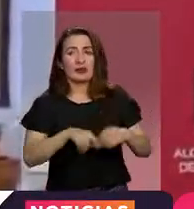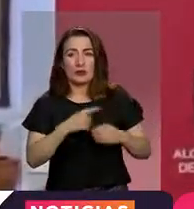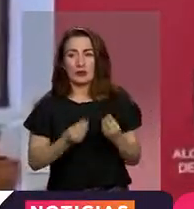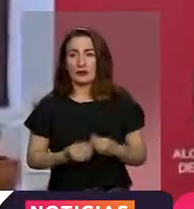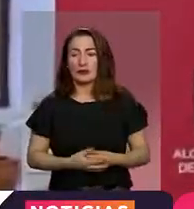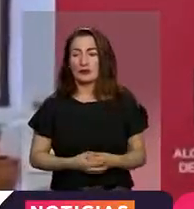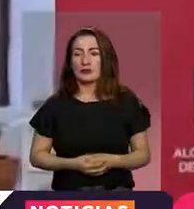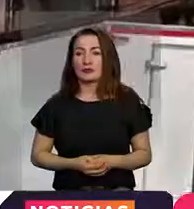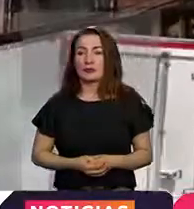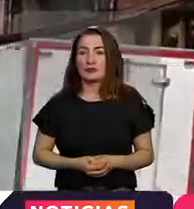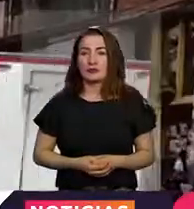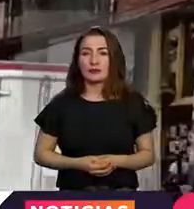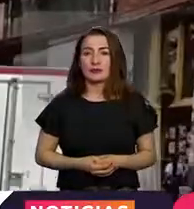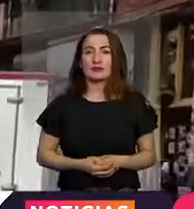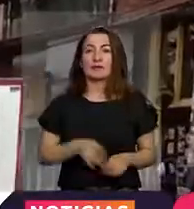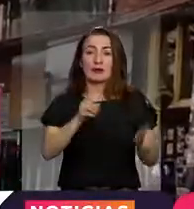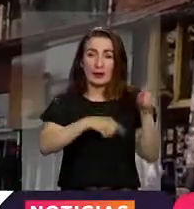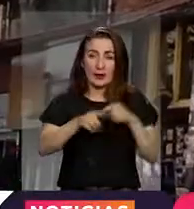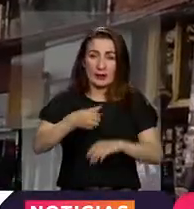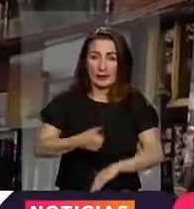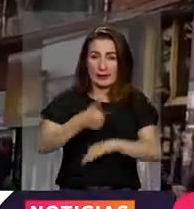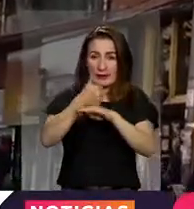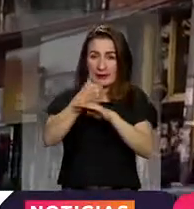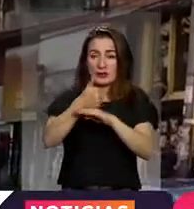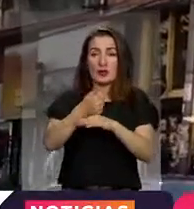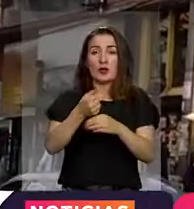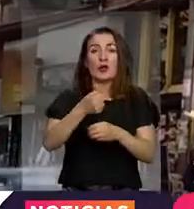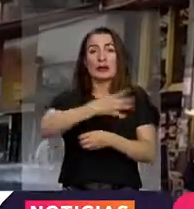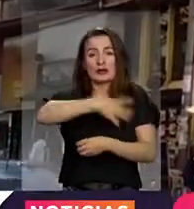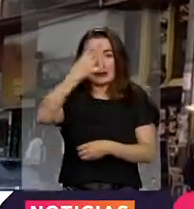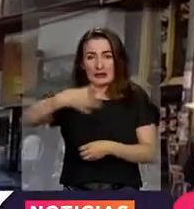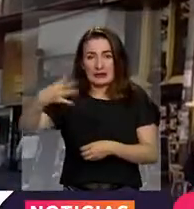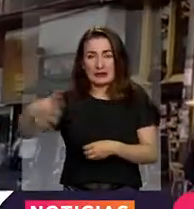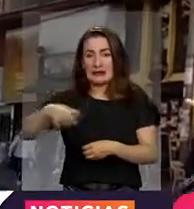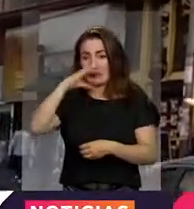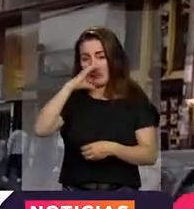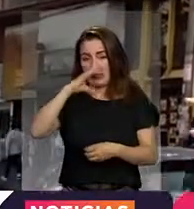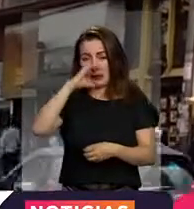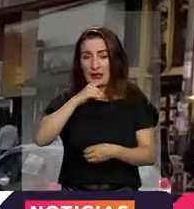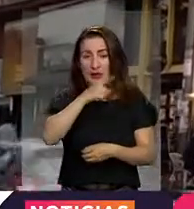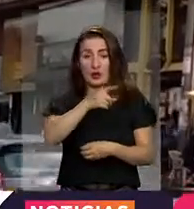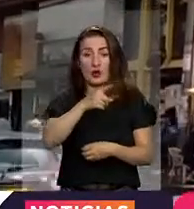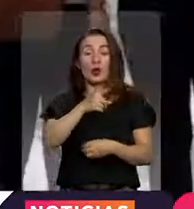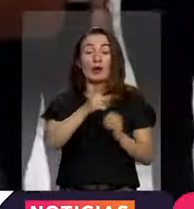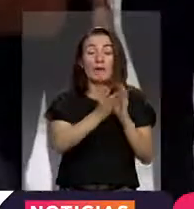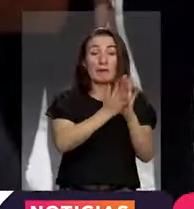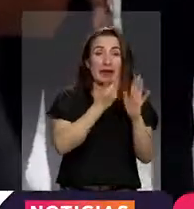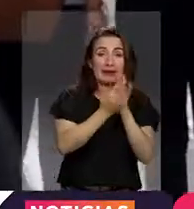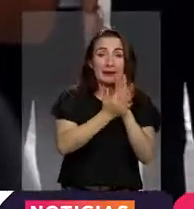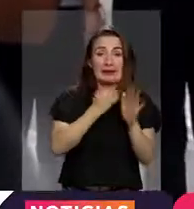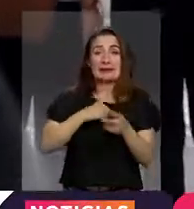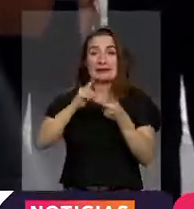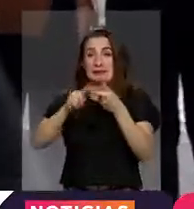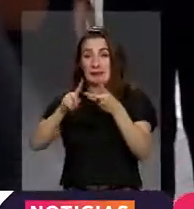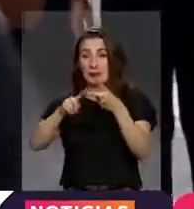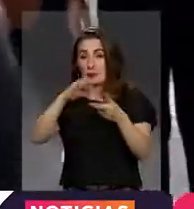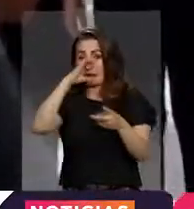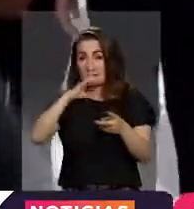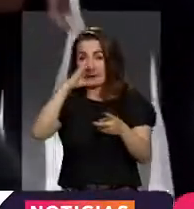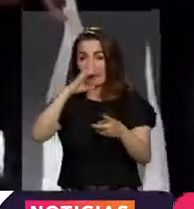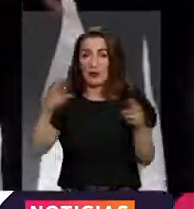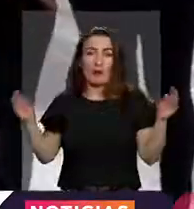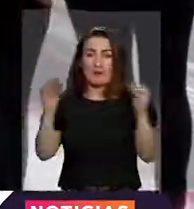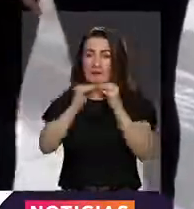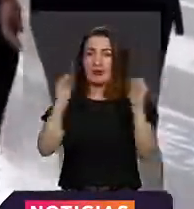que queremos contribuir. Según datos de la Dirección de Diversidad Sexual, Chapinero es, después de Los Mártires, la segunda localidad de Bogotá